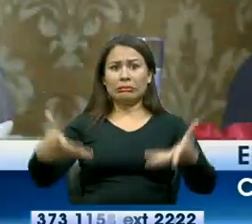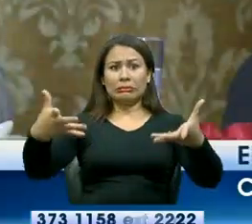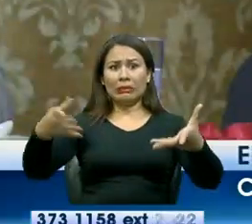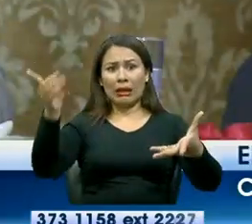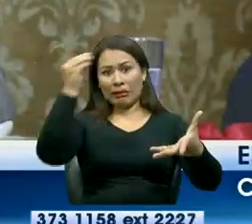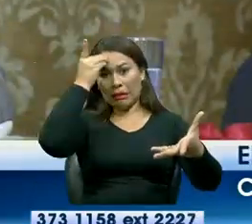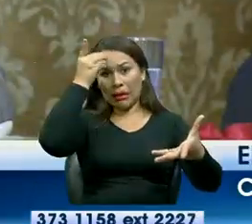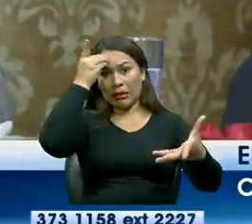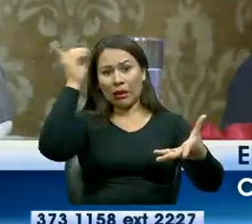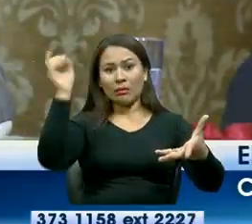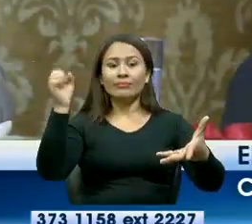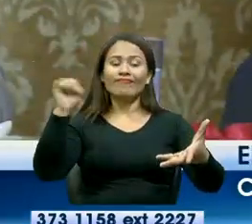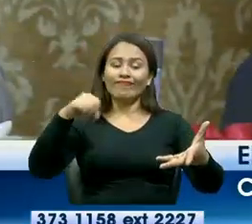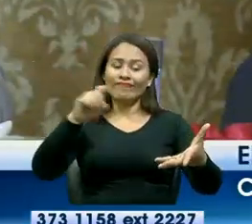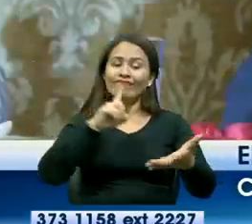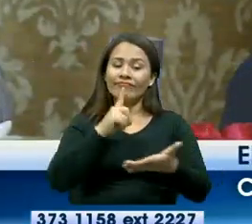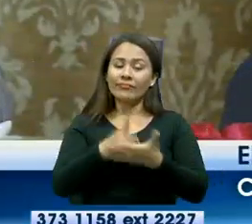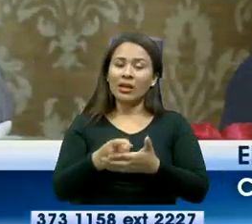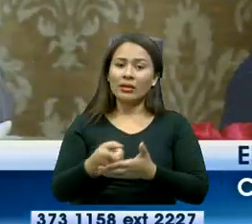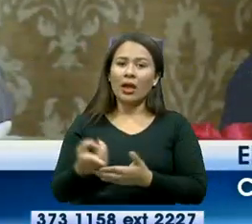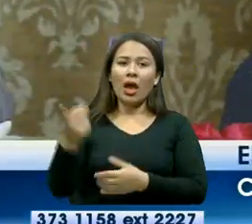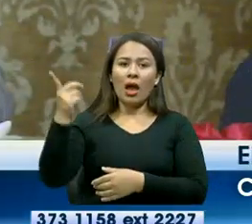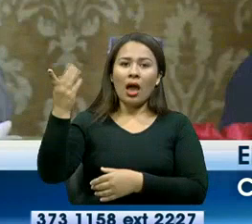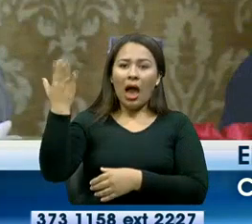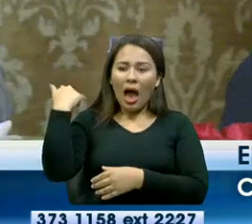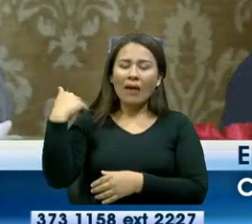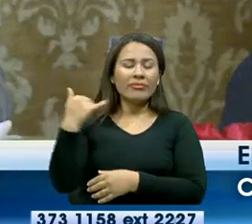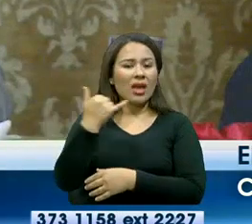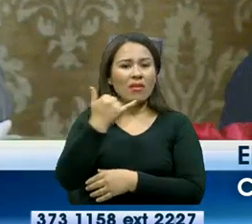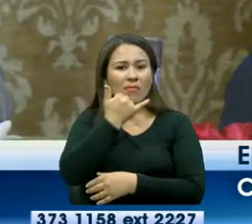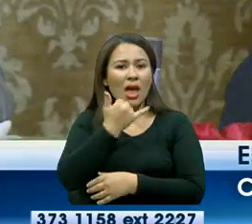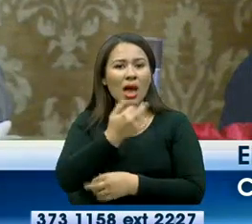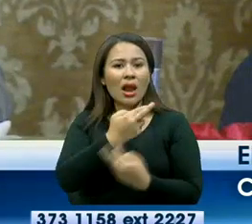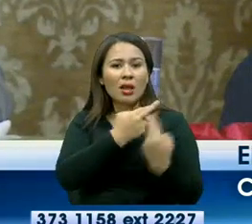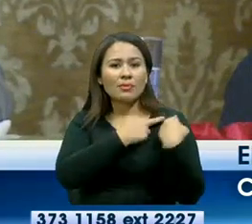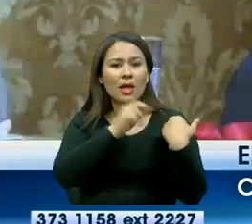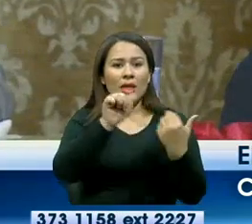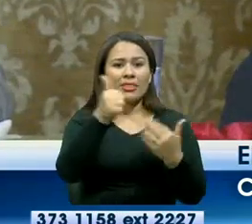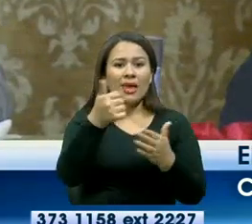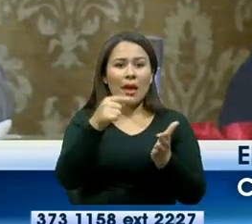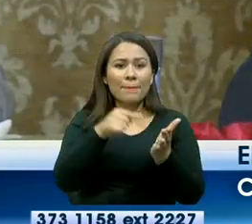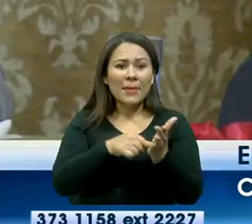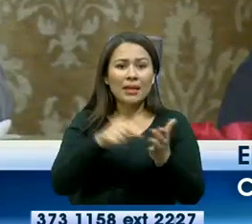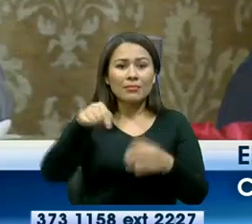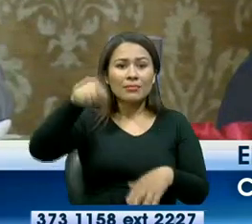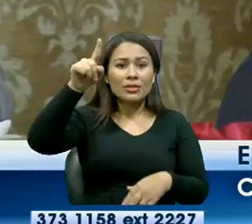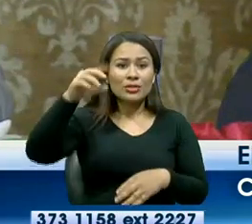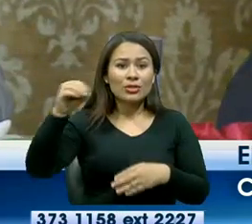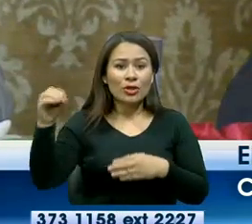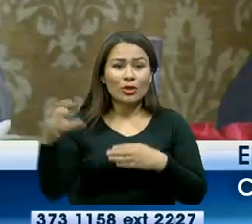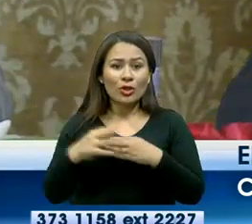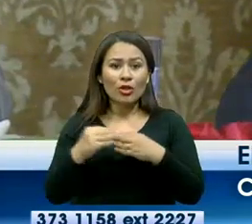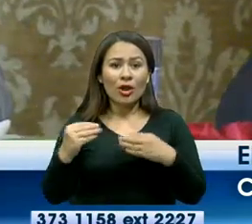Sí, de manera irresponsable. Casi 10 mil millones de dólares al año, o sea, lo que cuesta